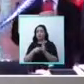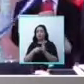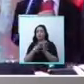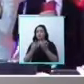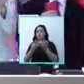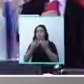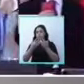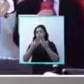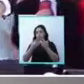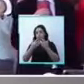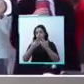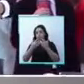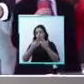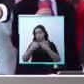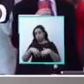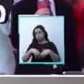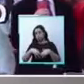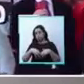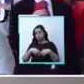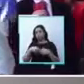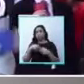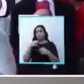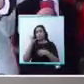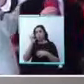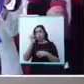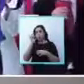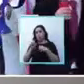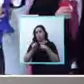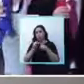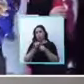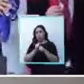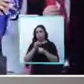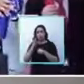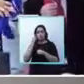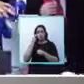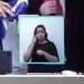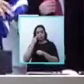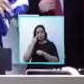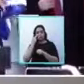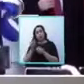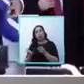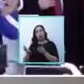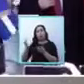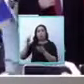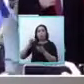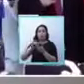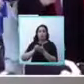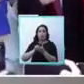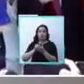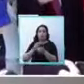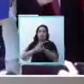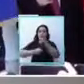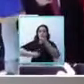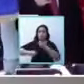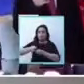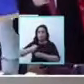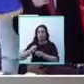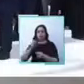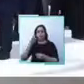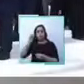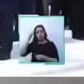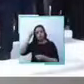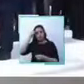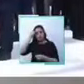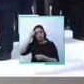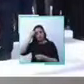dinámica en el país. Lógicamente, repito, ¿verdad?, estos son procesos dialécticos de cambio y hay avances y retrocesos, y